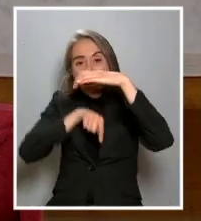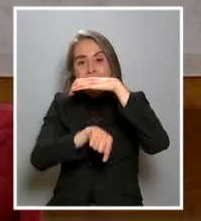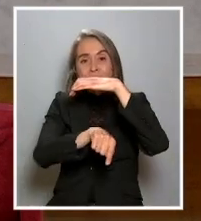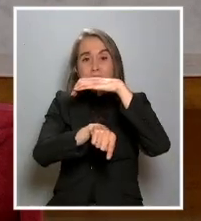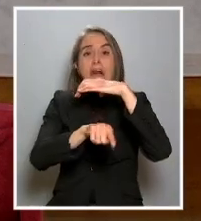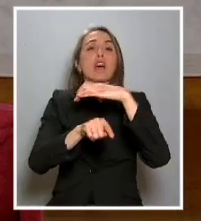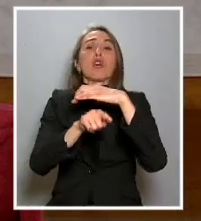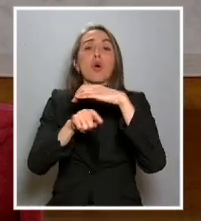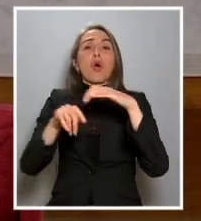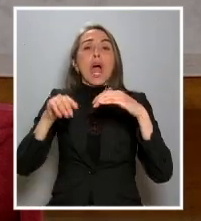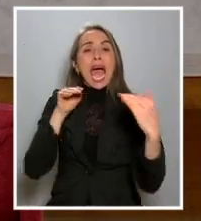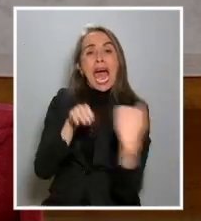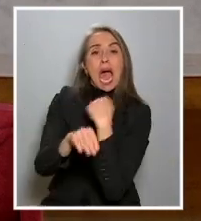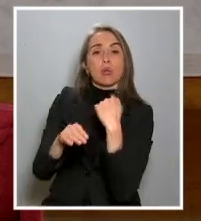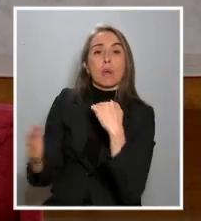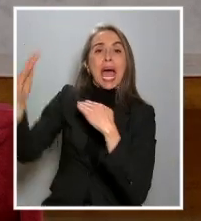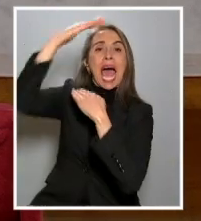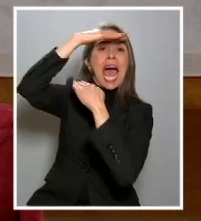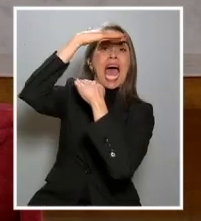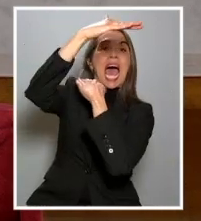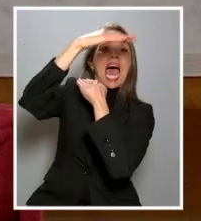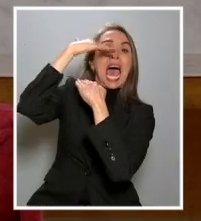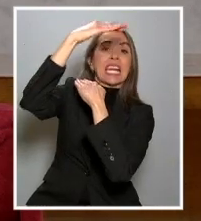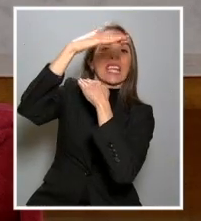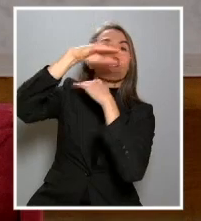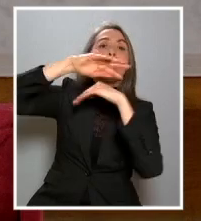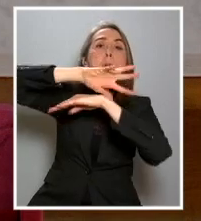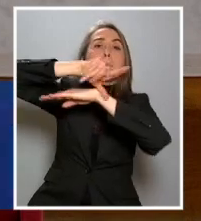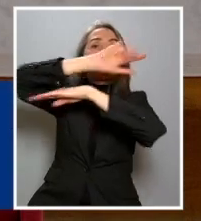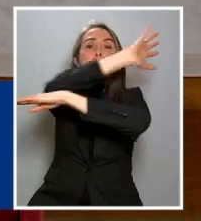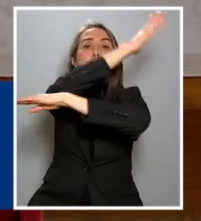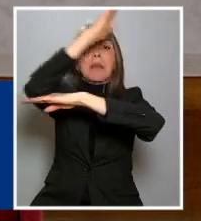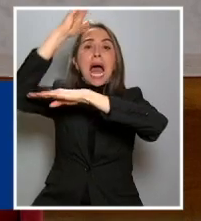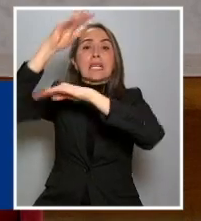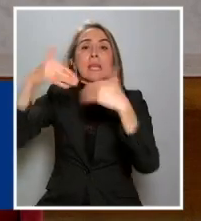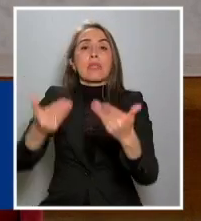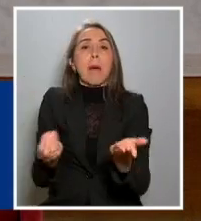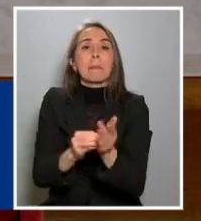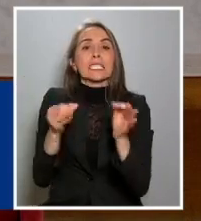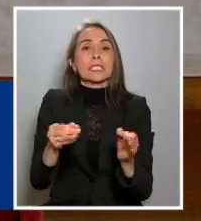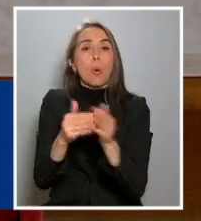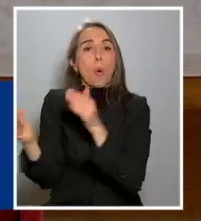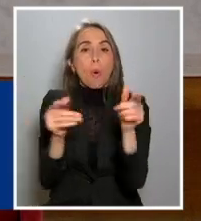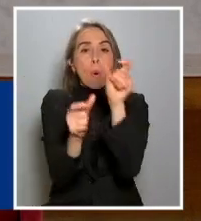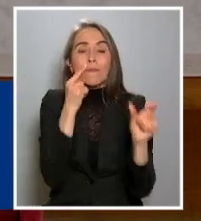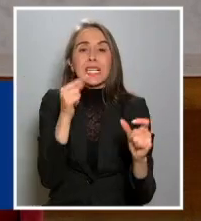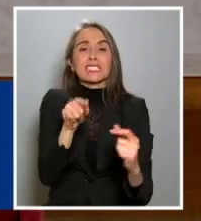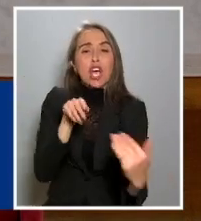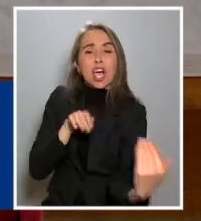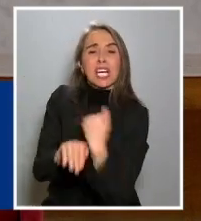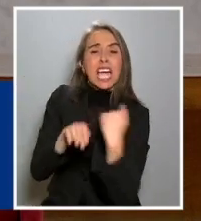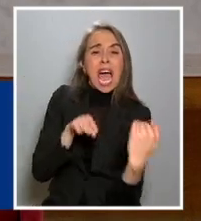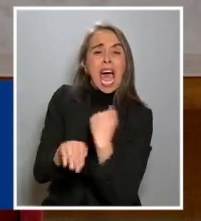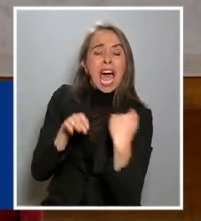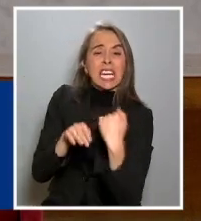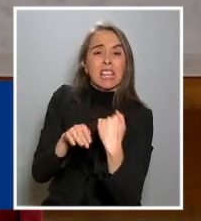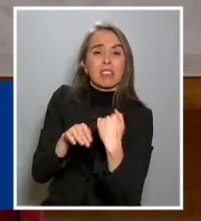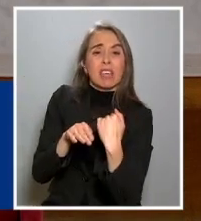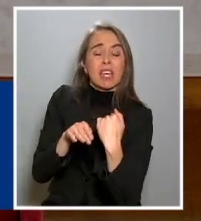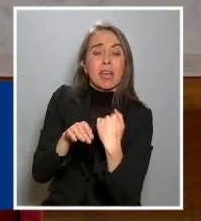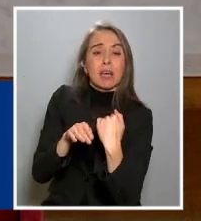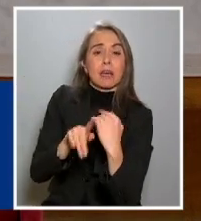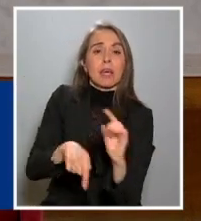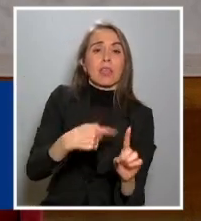y crear nuevos espacios públicos que den mayor seguridad a las vecinas y vecinos, y así que las carreteras no sigan siendo a la